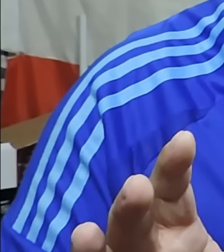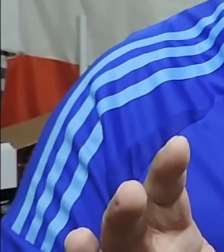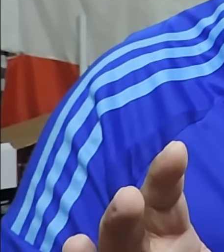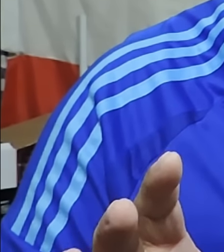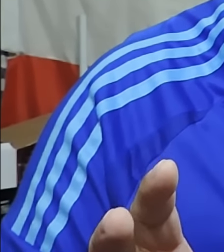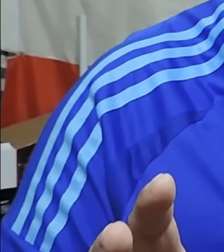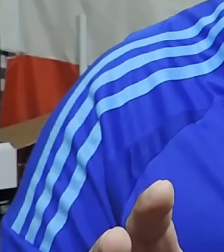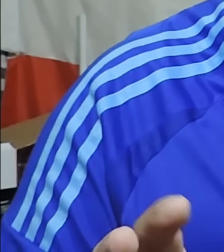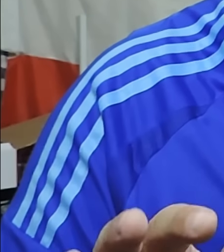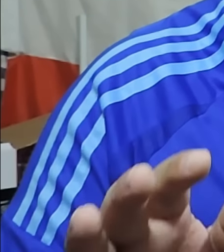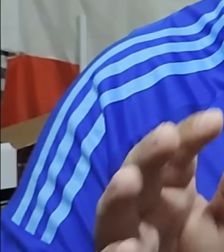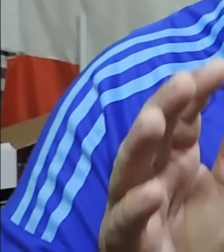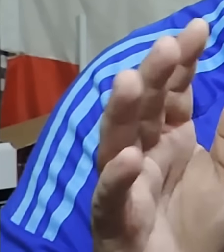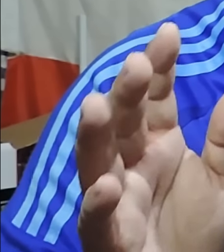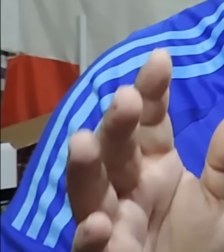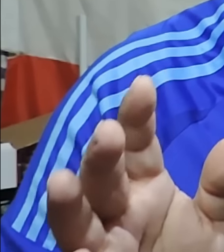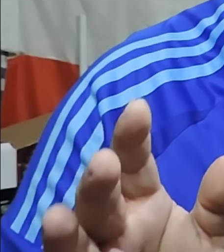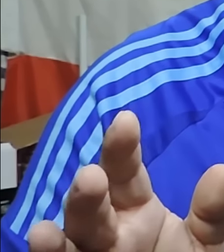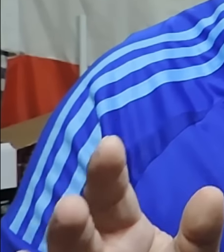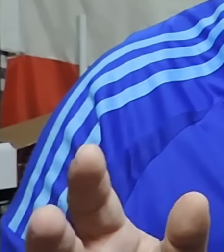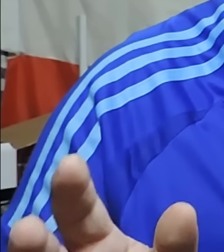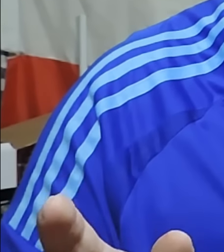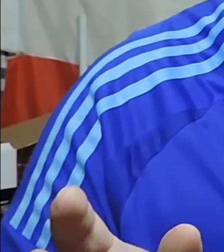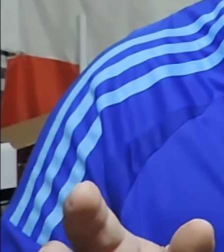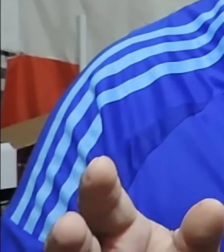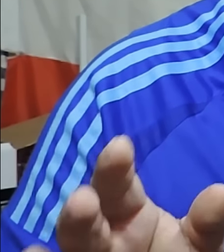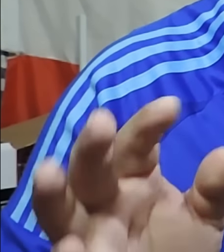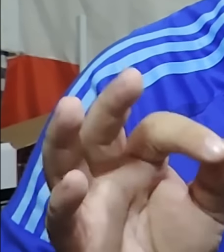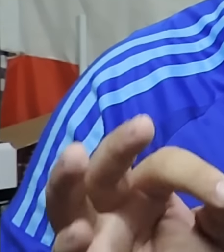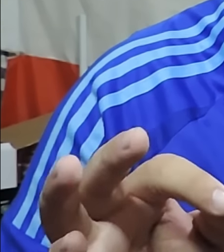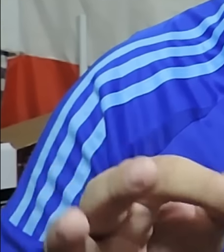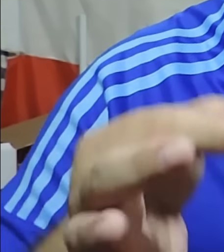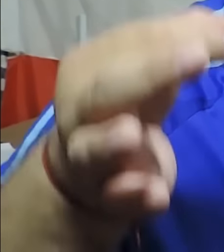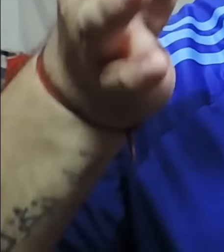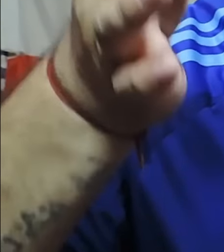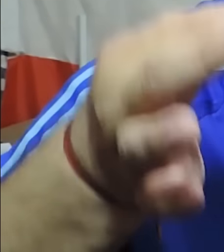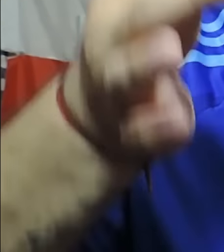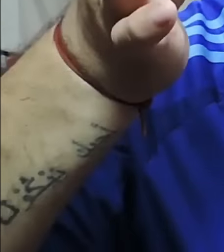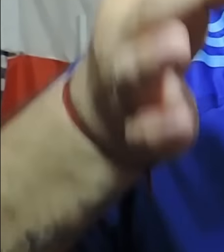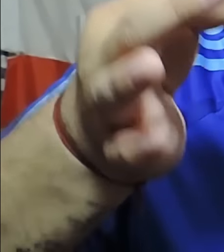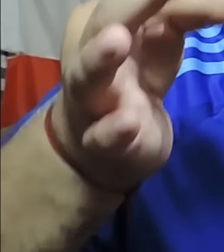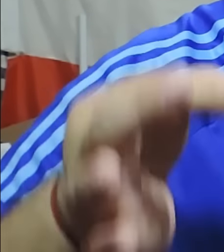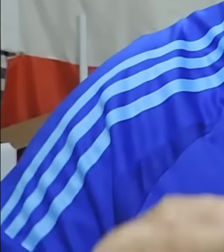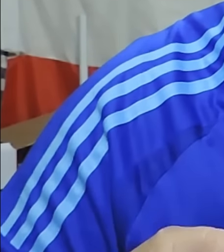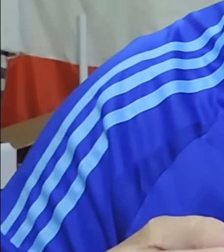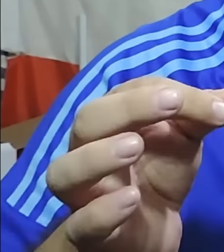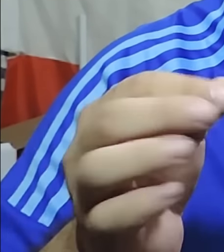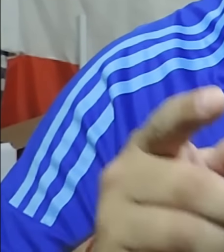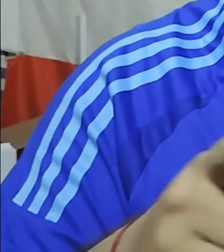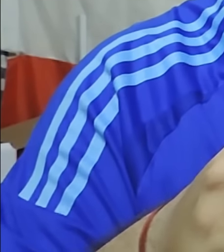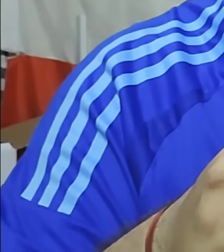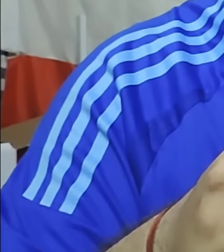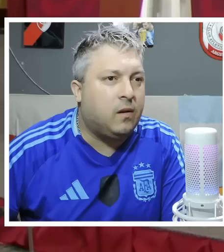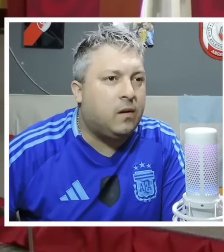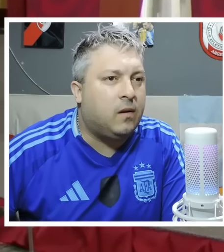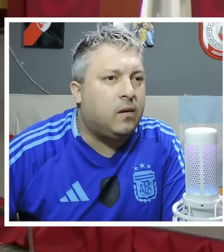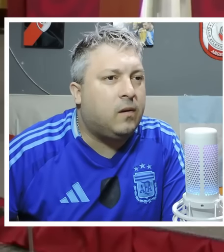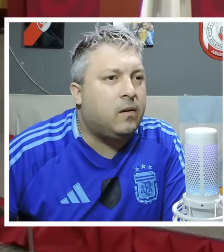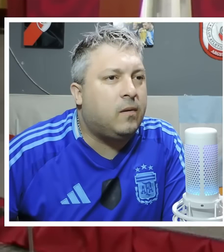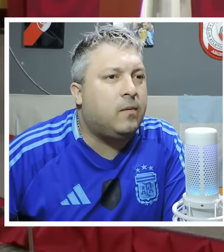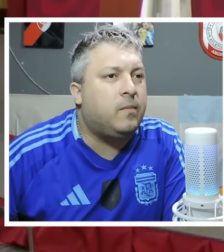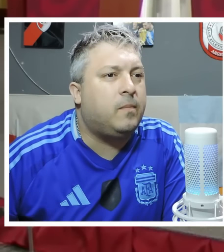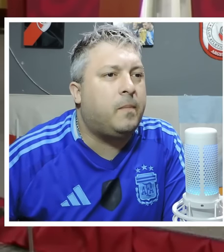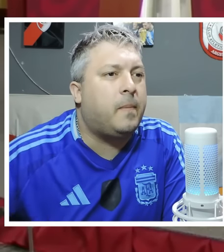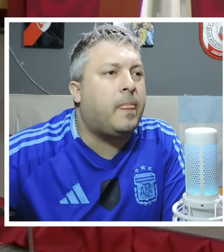llevado mal con colegas también por faltarle el respeto también, ¿no? Pero Claudia se paró, se plantó y esto pasaba. Reina